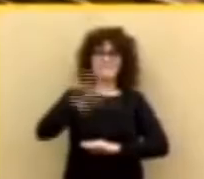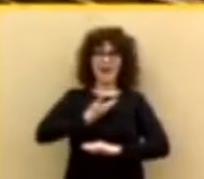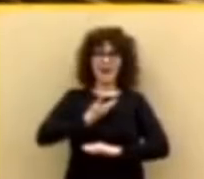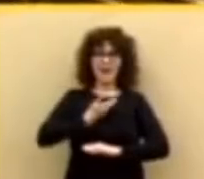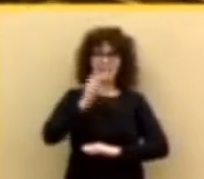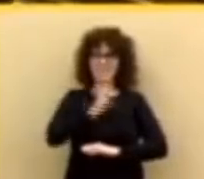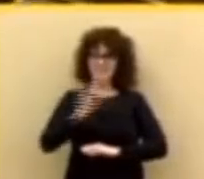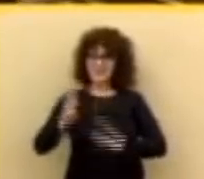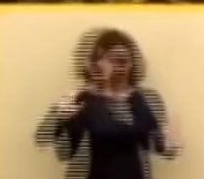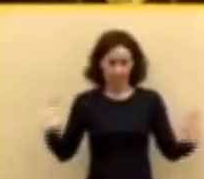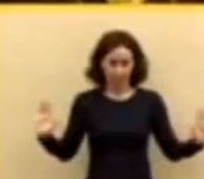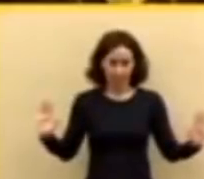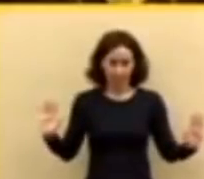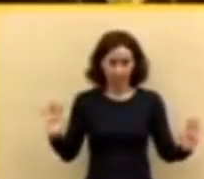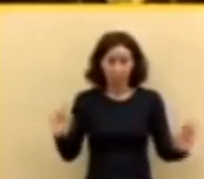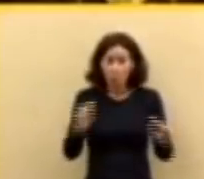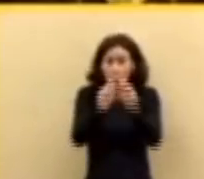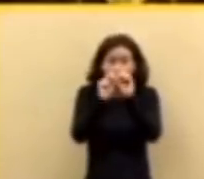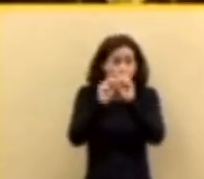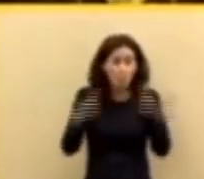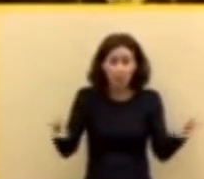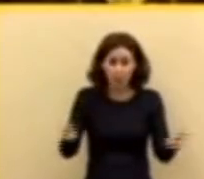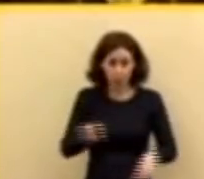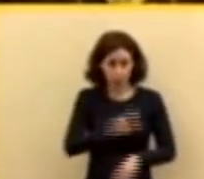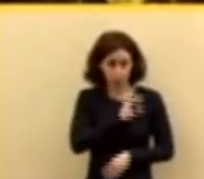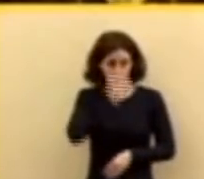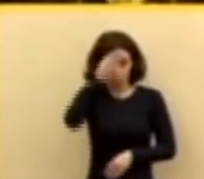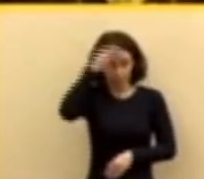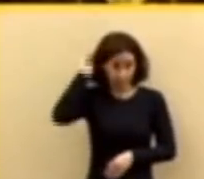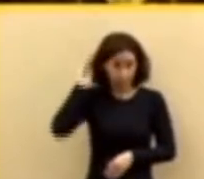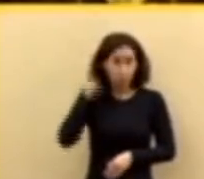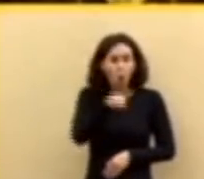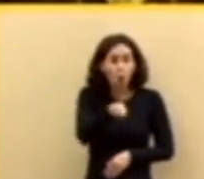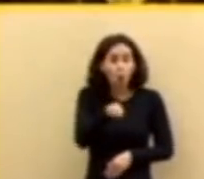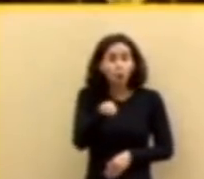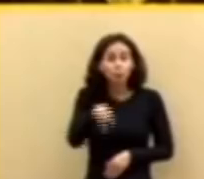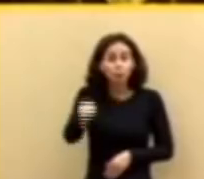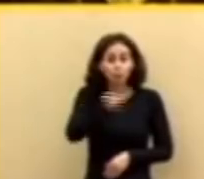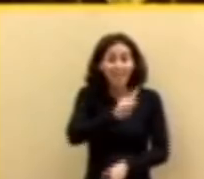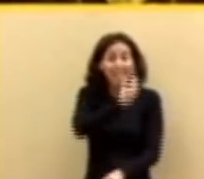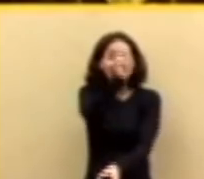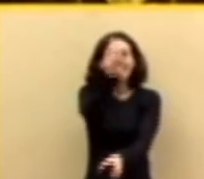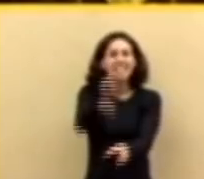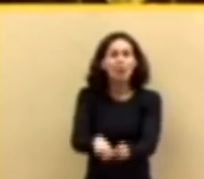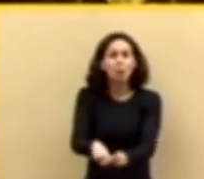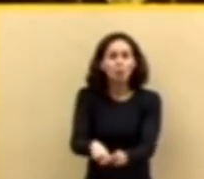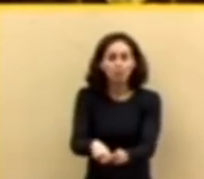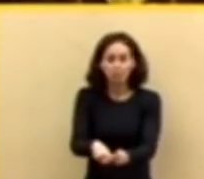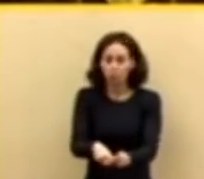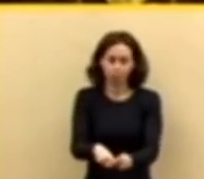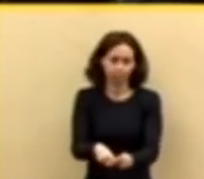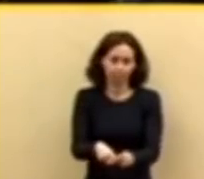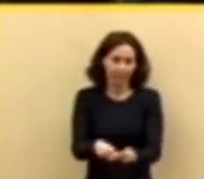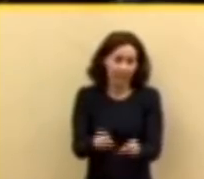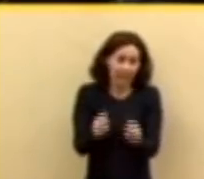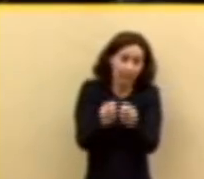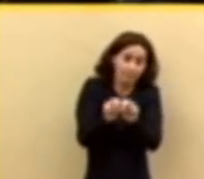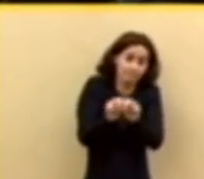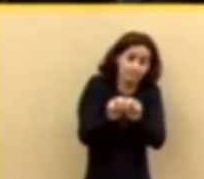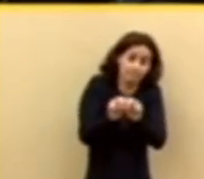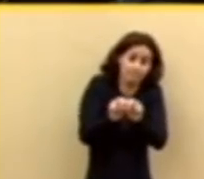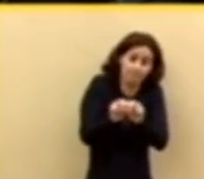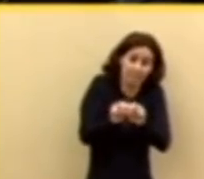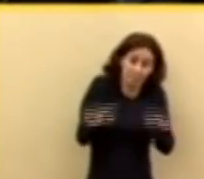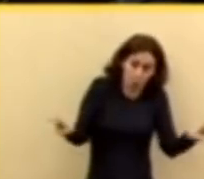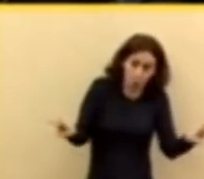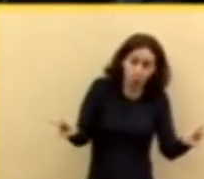iba a ser la posición del resto del partido, sobre todo cómo iba a evolucionar también la posición de Vox ante la moción de censura. En este caso, la dirección del partido llegó